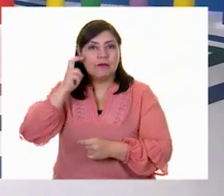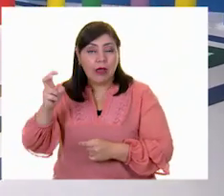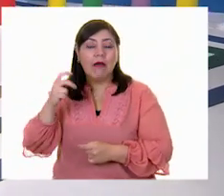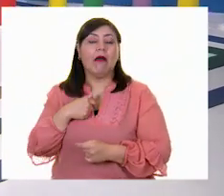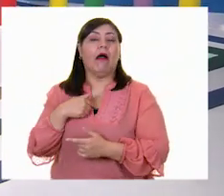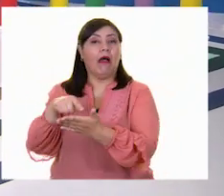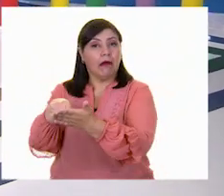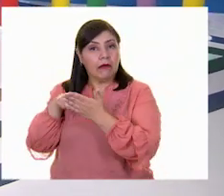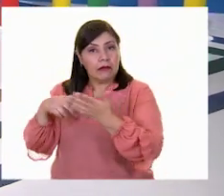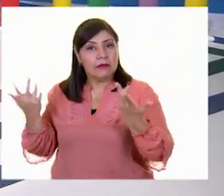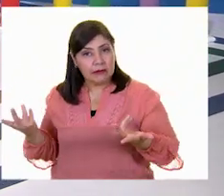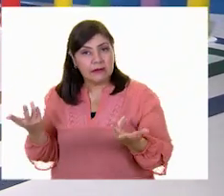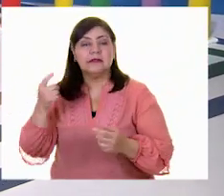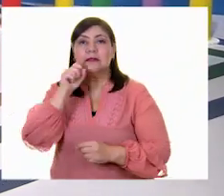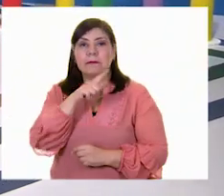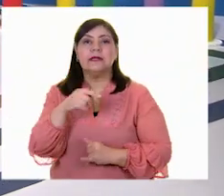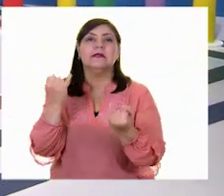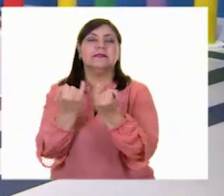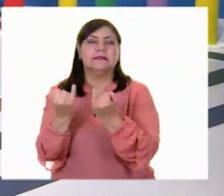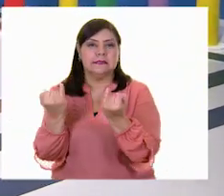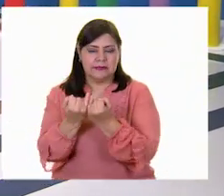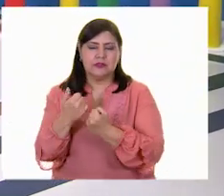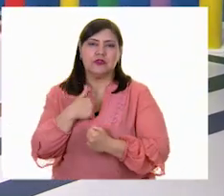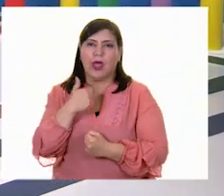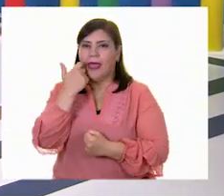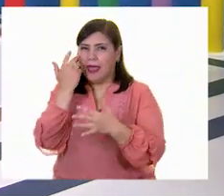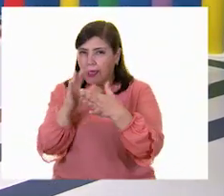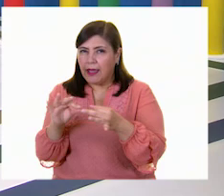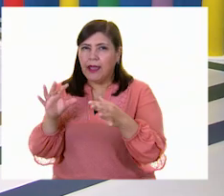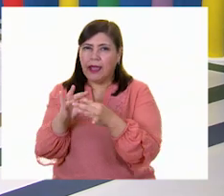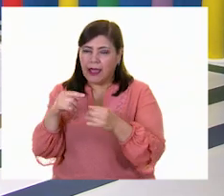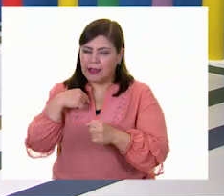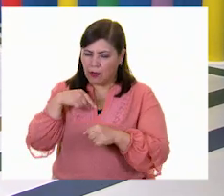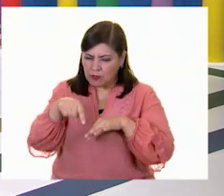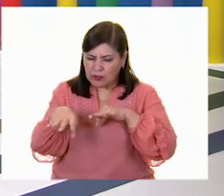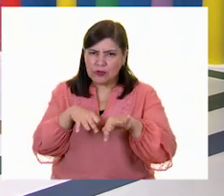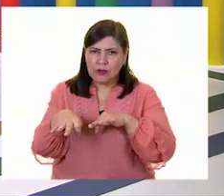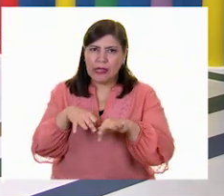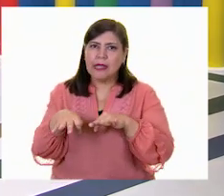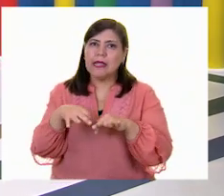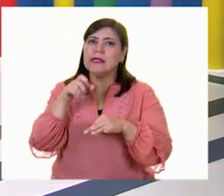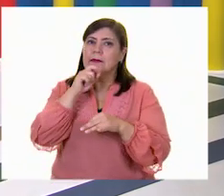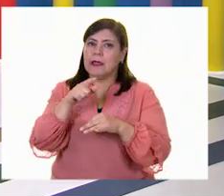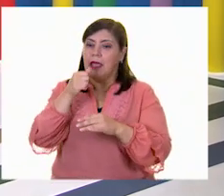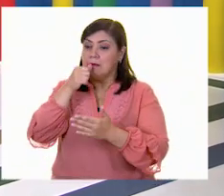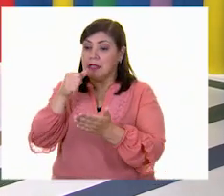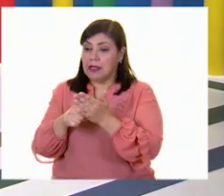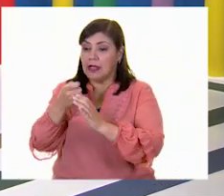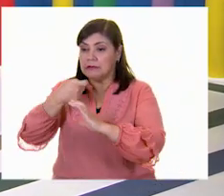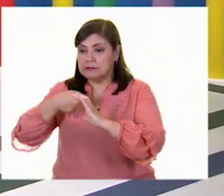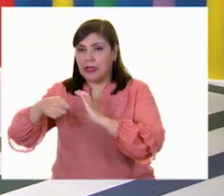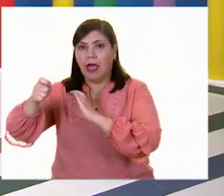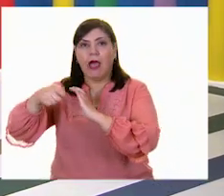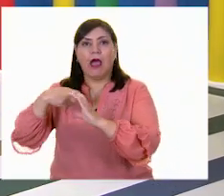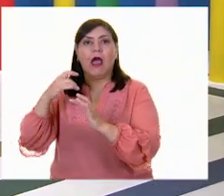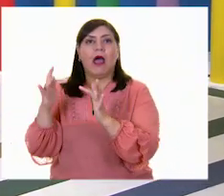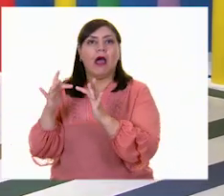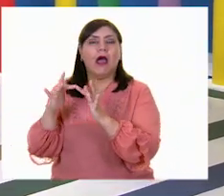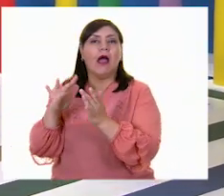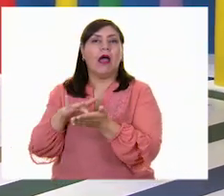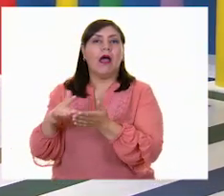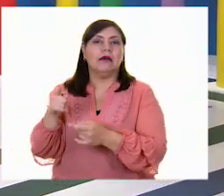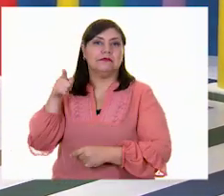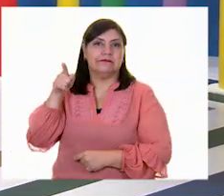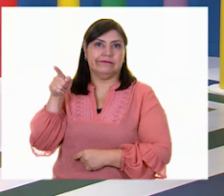quiero platicarles sobre el trabajo que hemos estado realizando aquí y decirle que mi contacto con el correo postal se lo debo en gran medida a